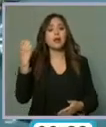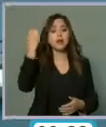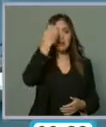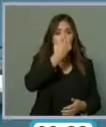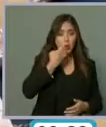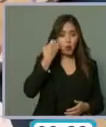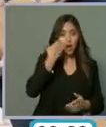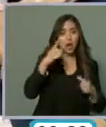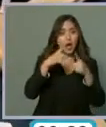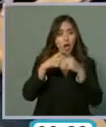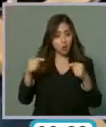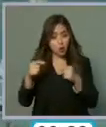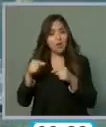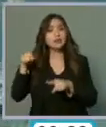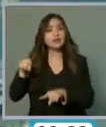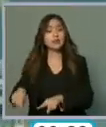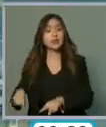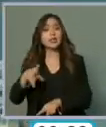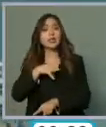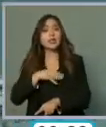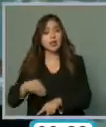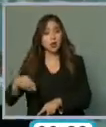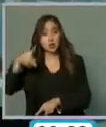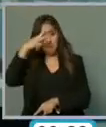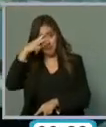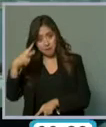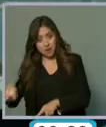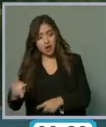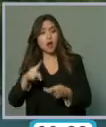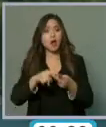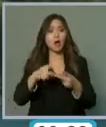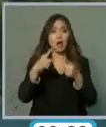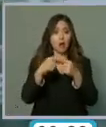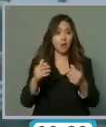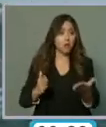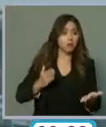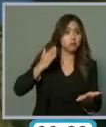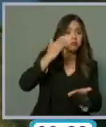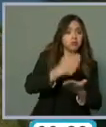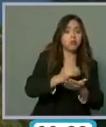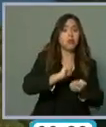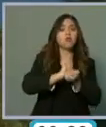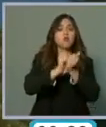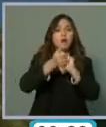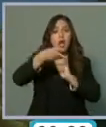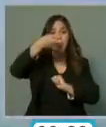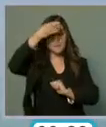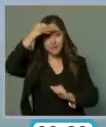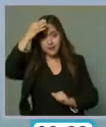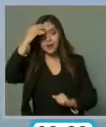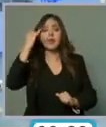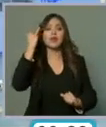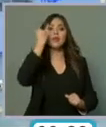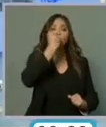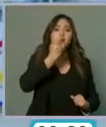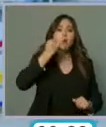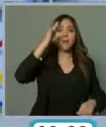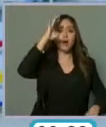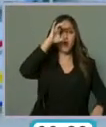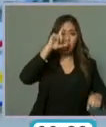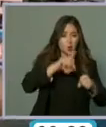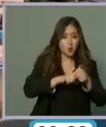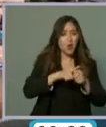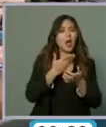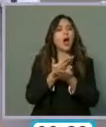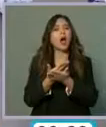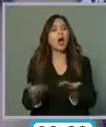hijos de japoneses como mexicanos pueden asistir, aprender el idioma, aprender la cultura, aprender incluso la pintura. Esto del manga, que